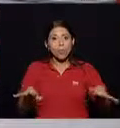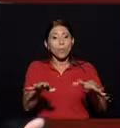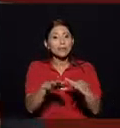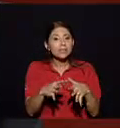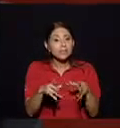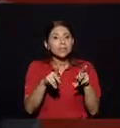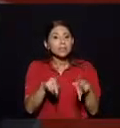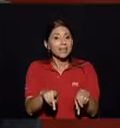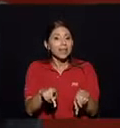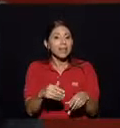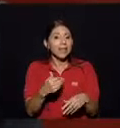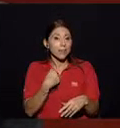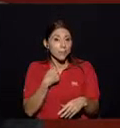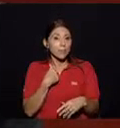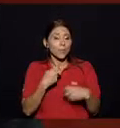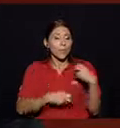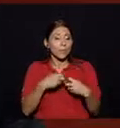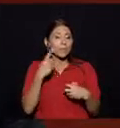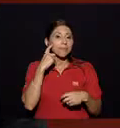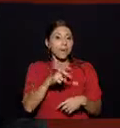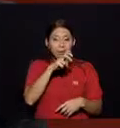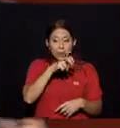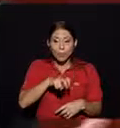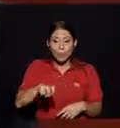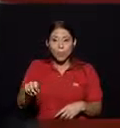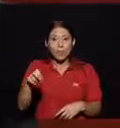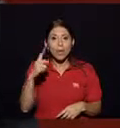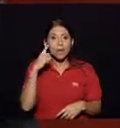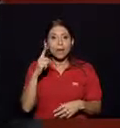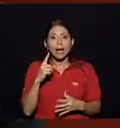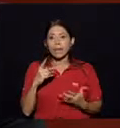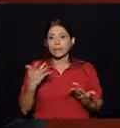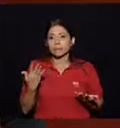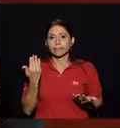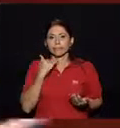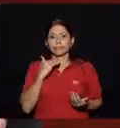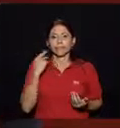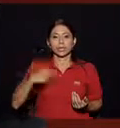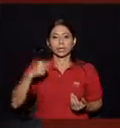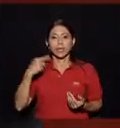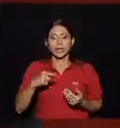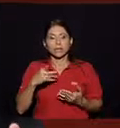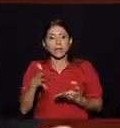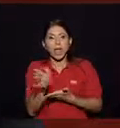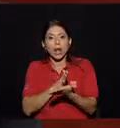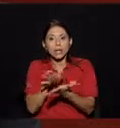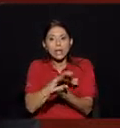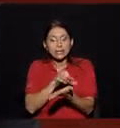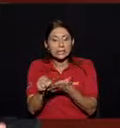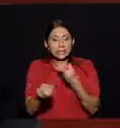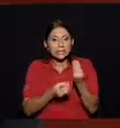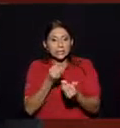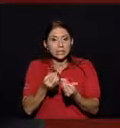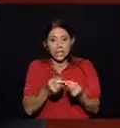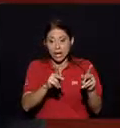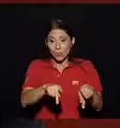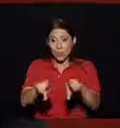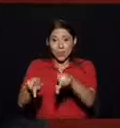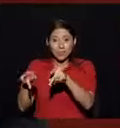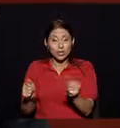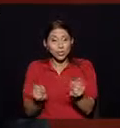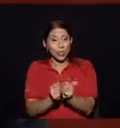tiene costos para transportarse, para movilizarse y para el riesgo de desastre también, porque hemos tenido población, sobre todo con diferencias